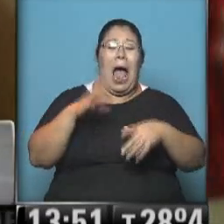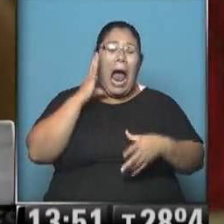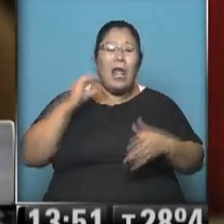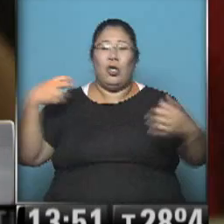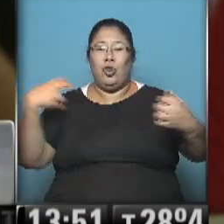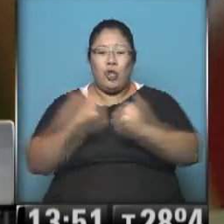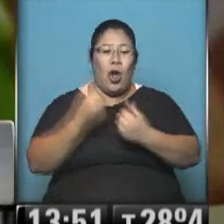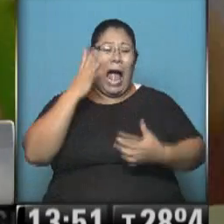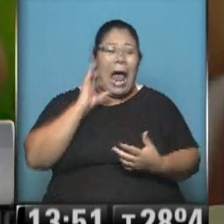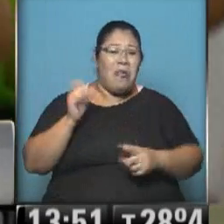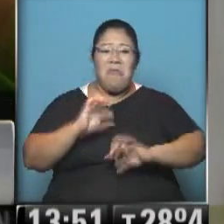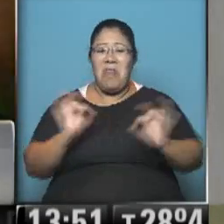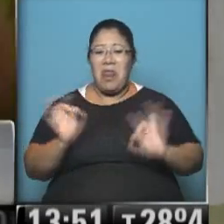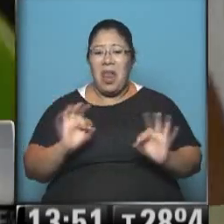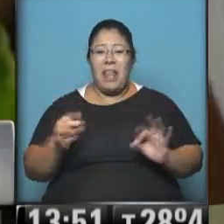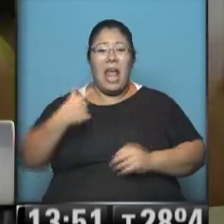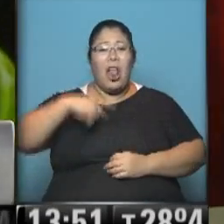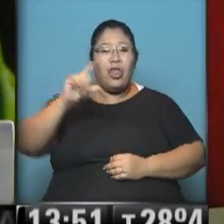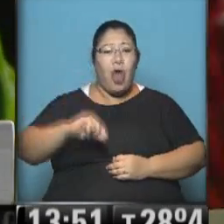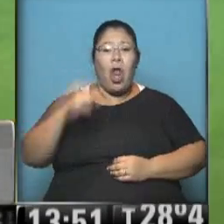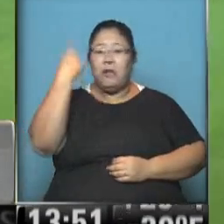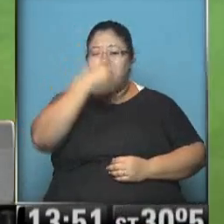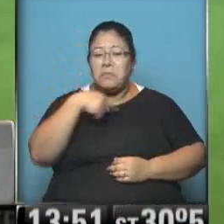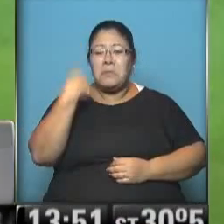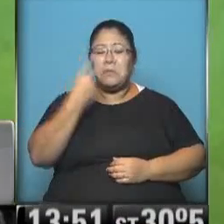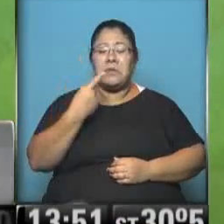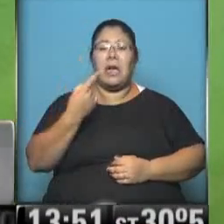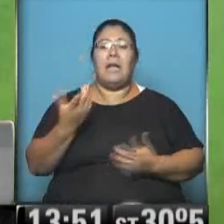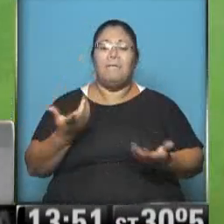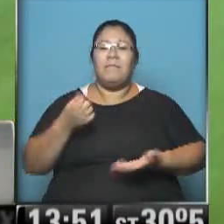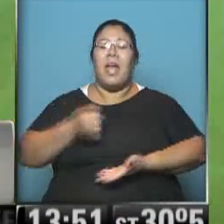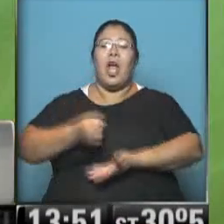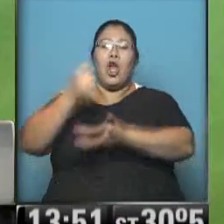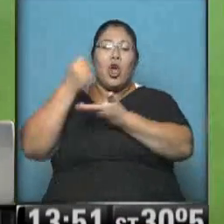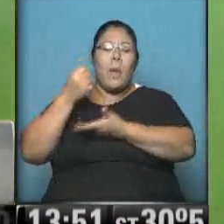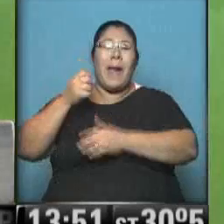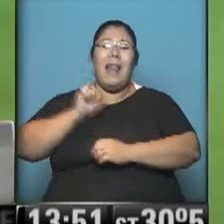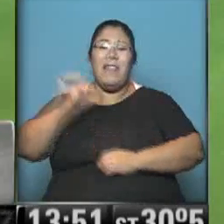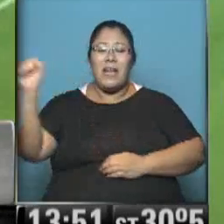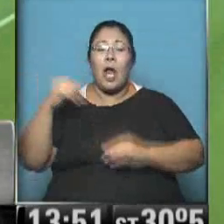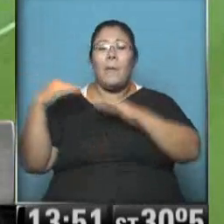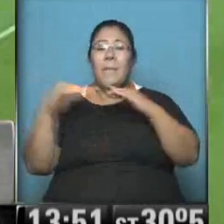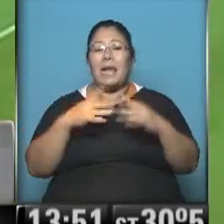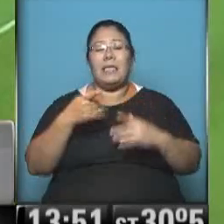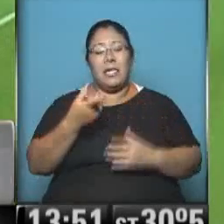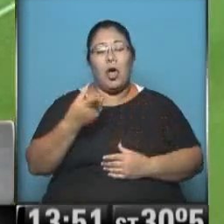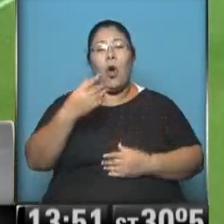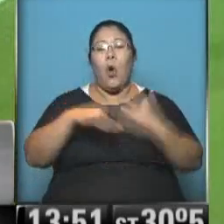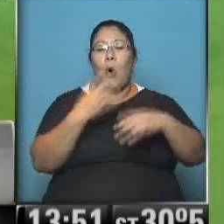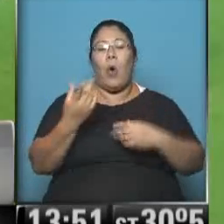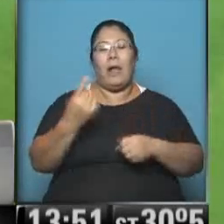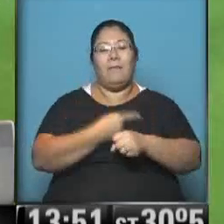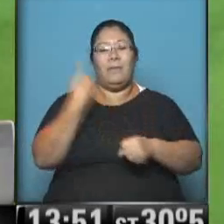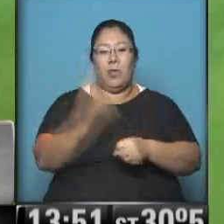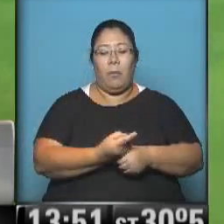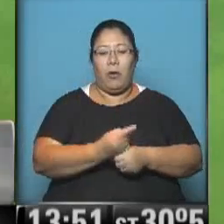delantero que podía haberse dado. Fíjate el dolor de Barovero, que se va a perder partido de Copa Libertadores también. En la otra, los tres tiros en los palos de San